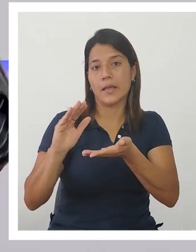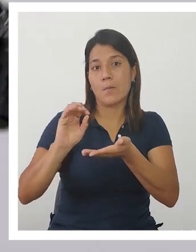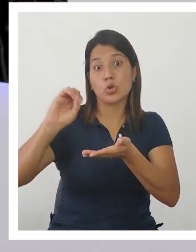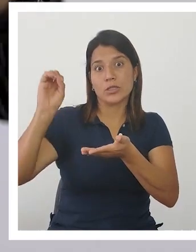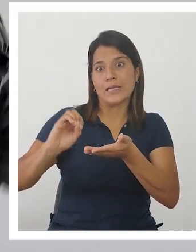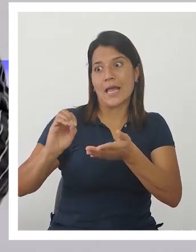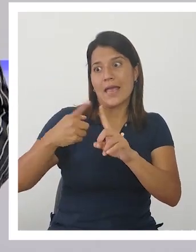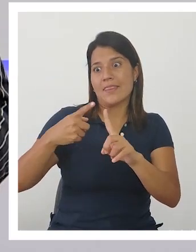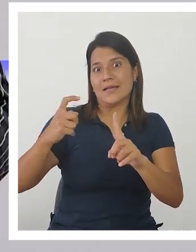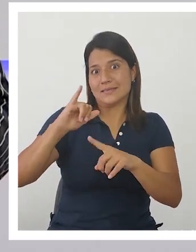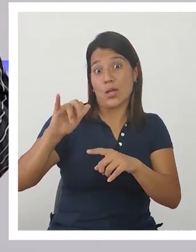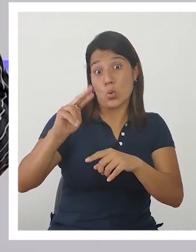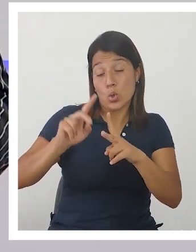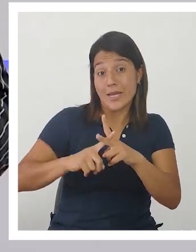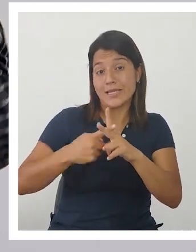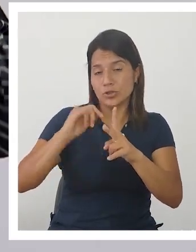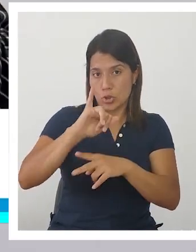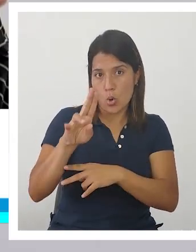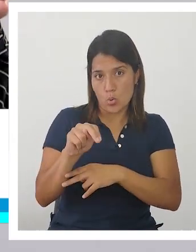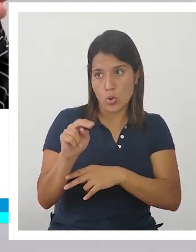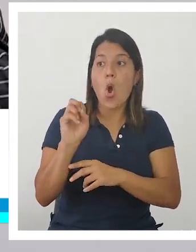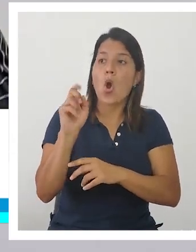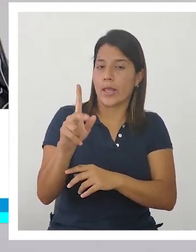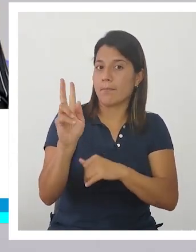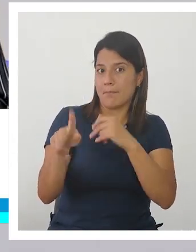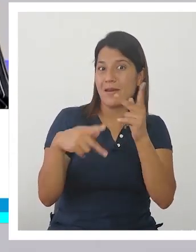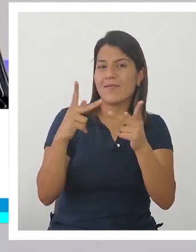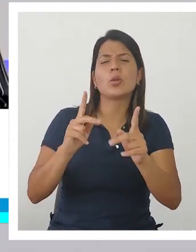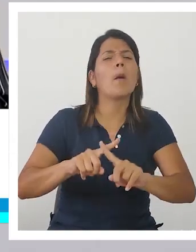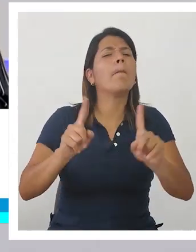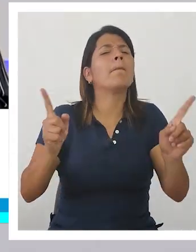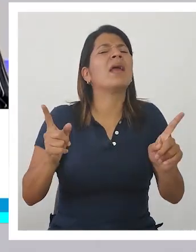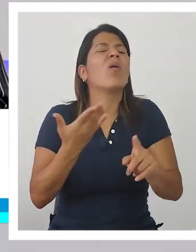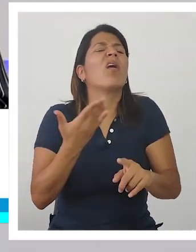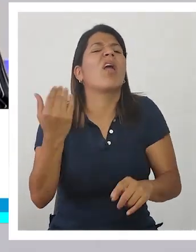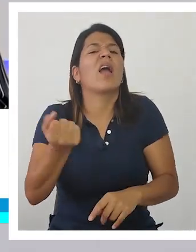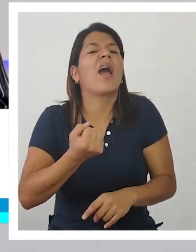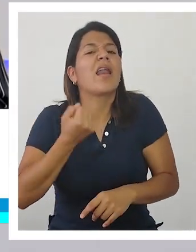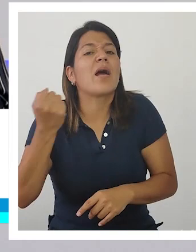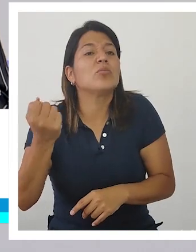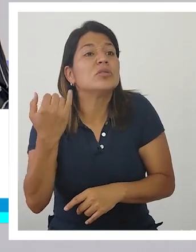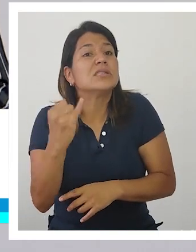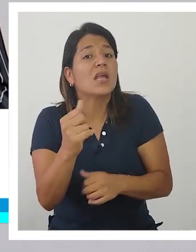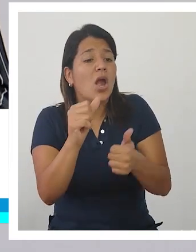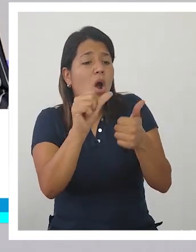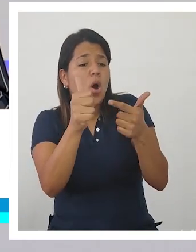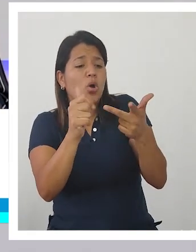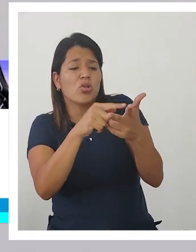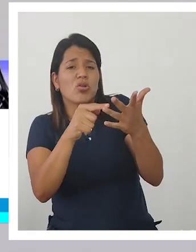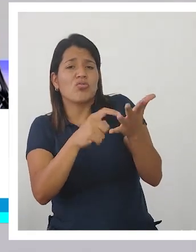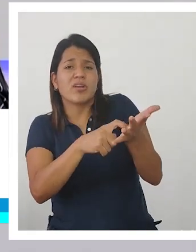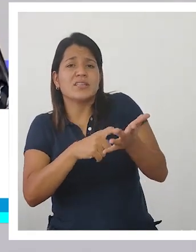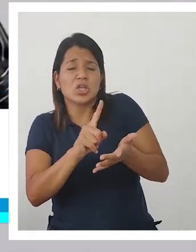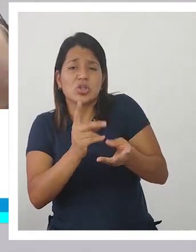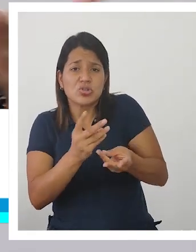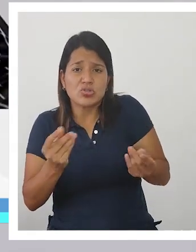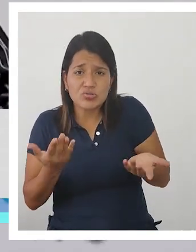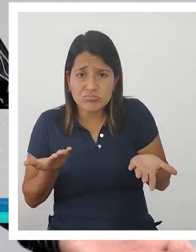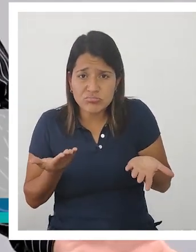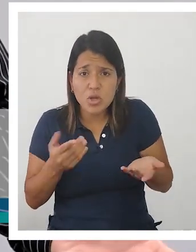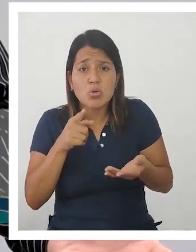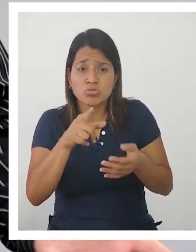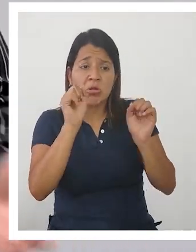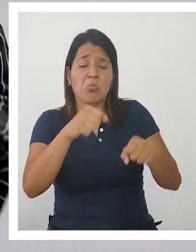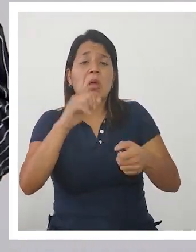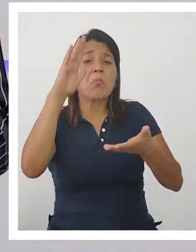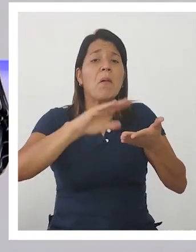junio. Estamos perfectos. Pero ¿qué ganamos si no arreglamos lo demás? Ese es el problema. Porque puedes bajar la tasa, pero a la pyme le van a seguir